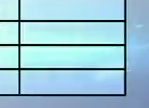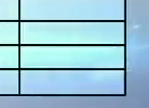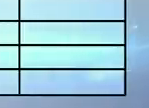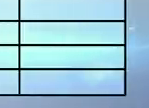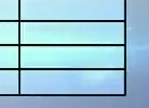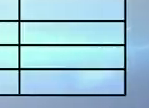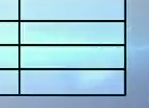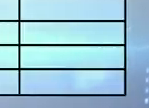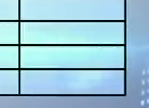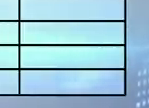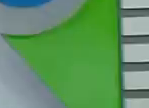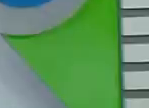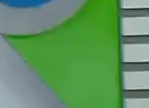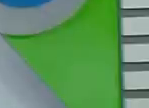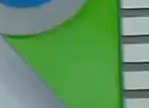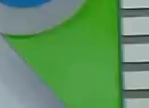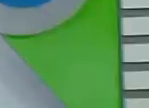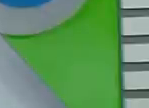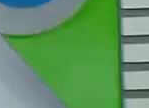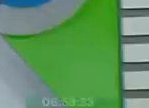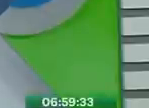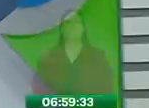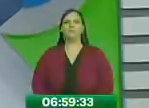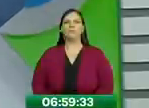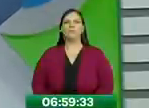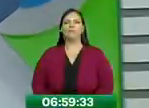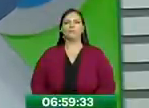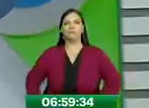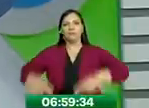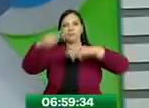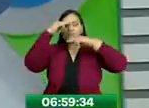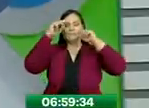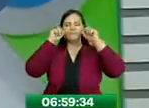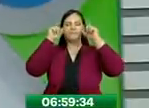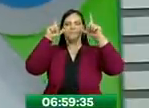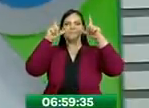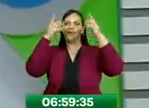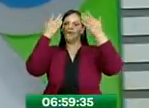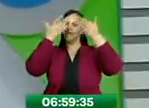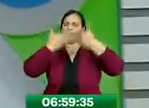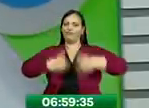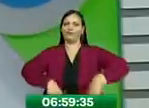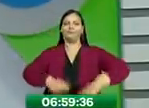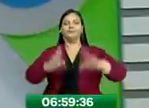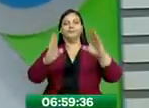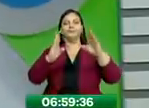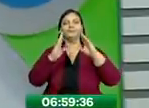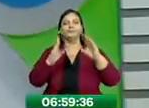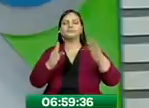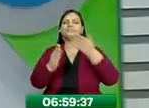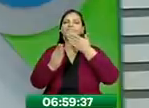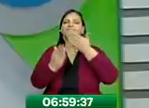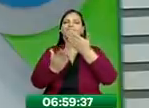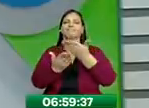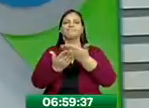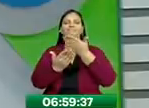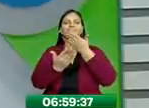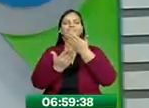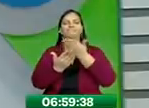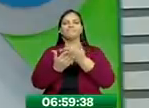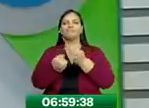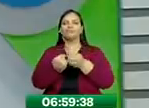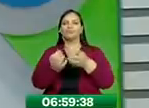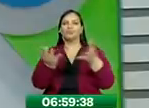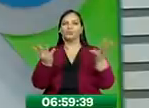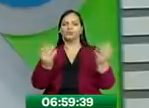con esto estamos poniendo punto final acá a El Despertar de la Noticia. Muchísimas gracias por su amable atención, pero seguimos nosotros